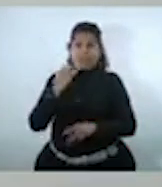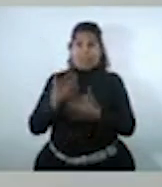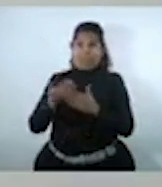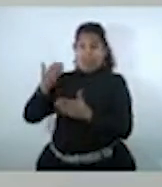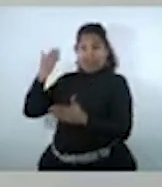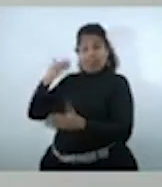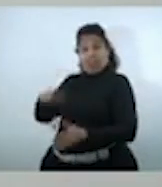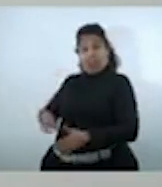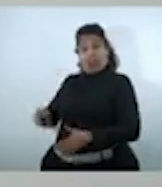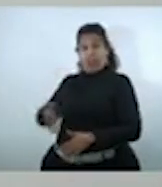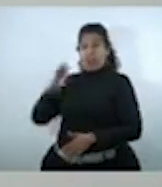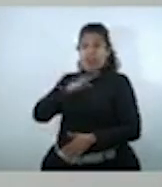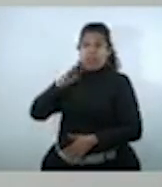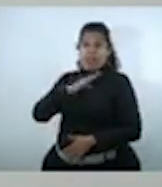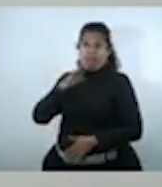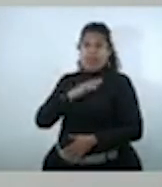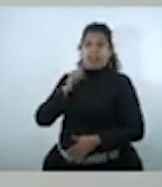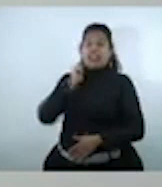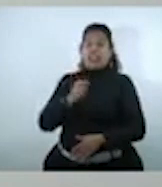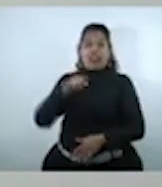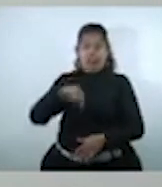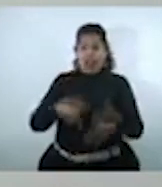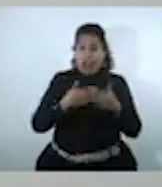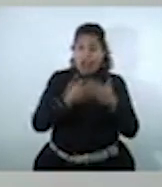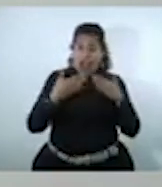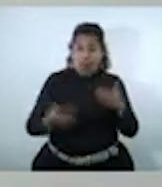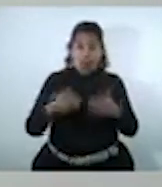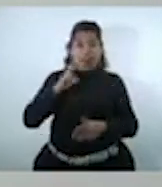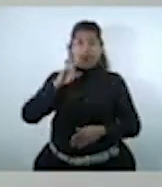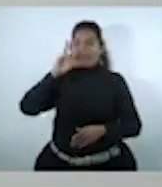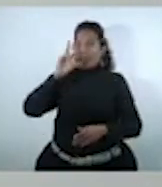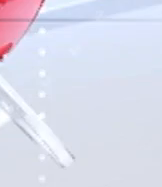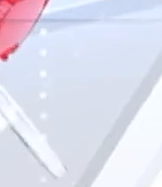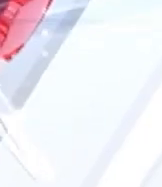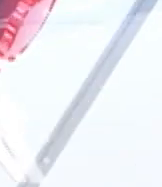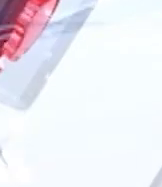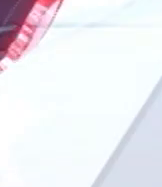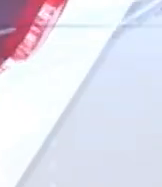pasados, pero tampoco solaparemos el actuar de la presente administración.